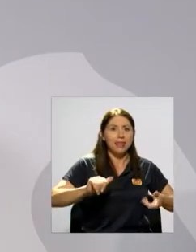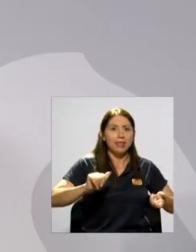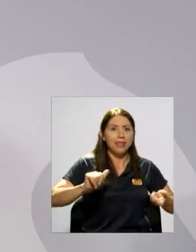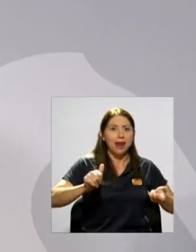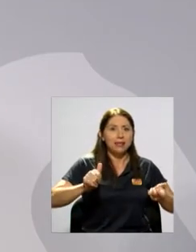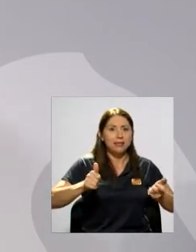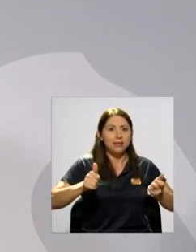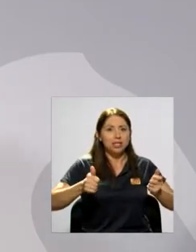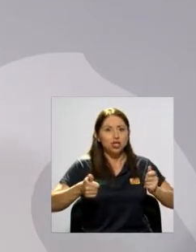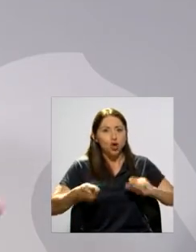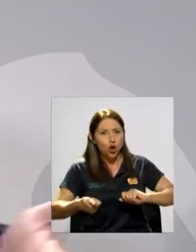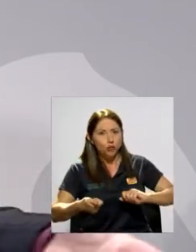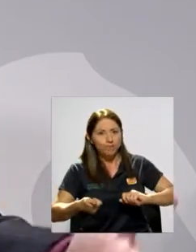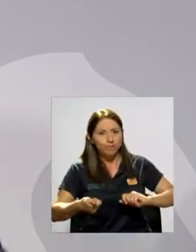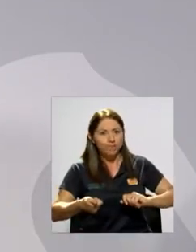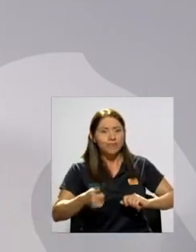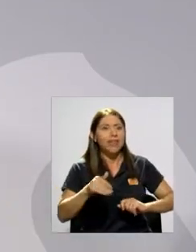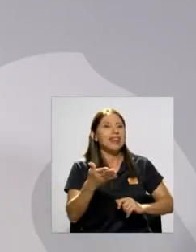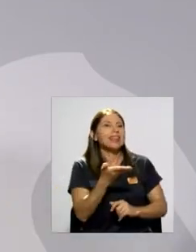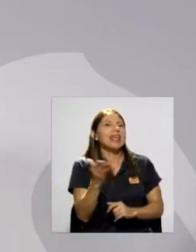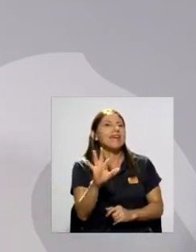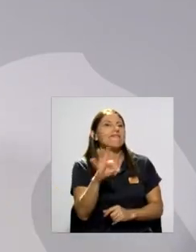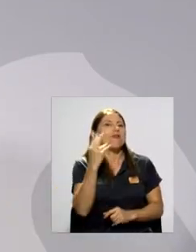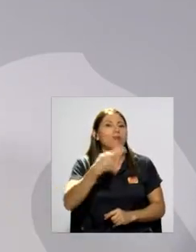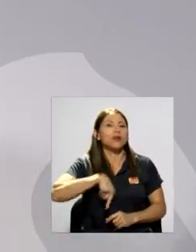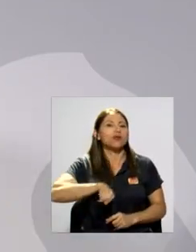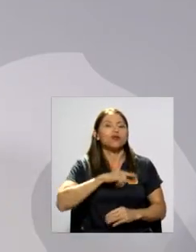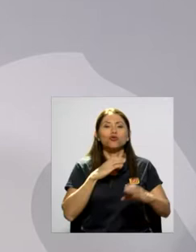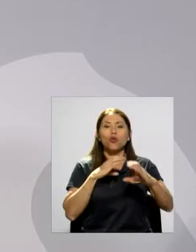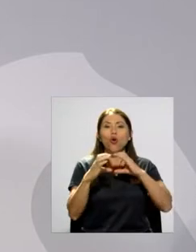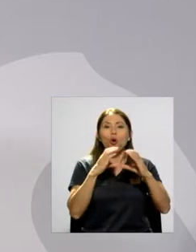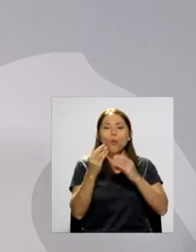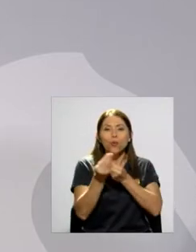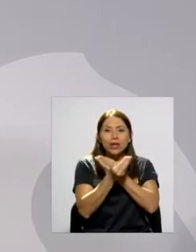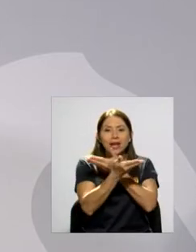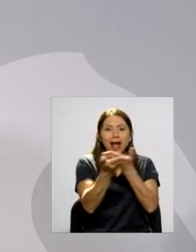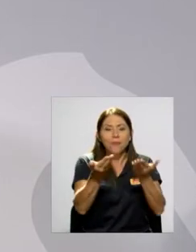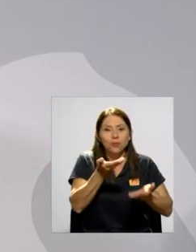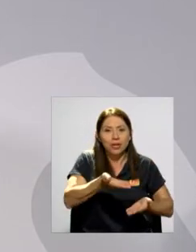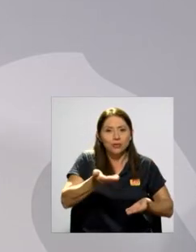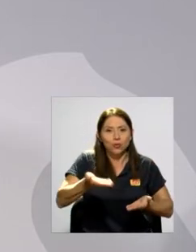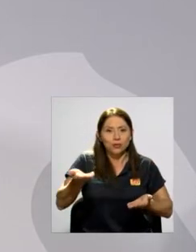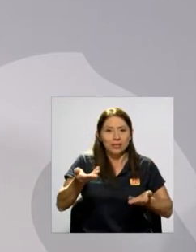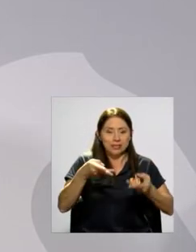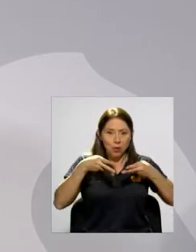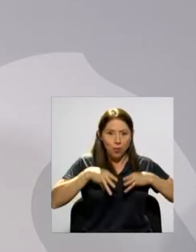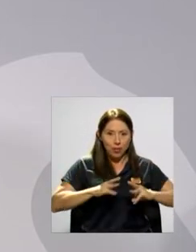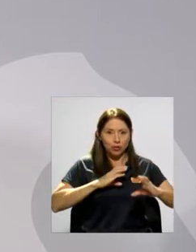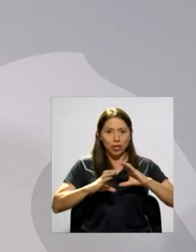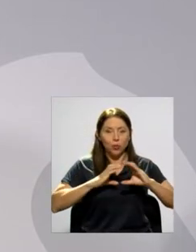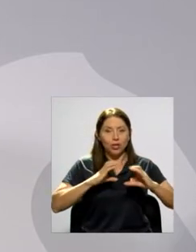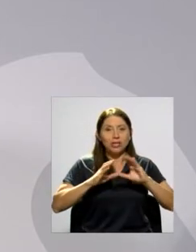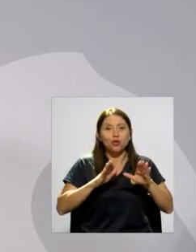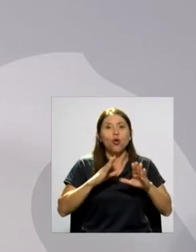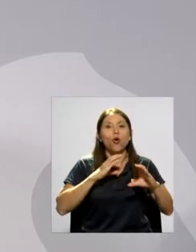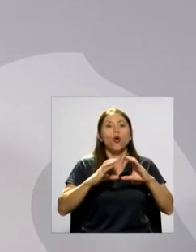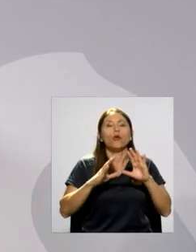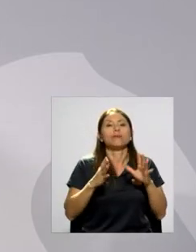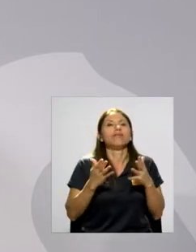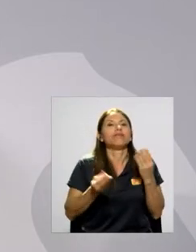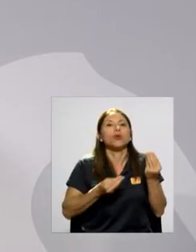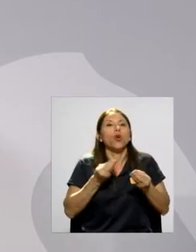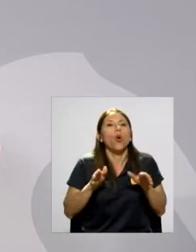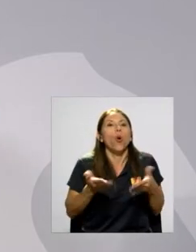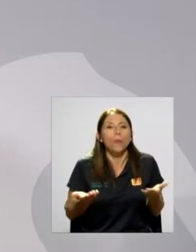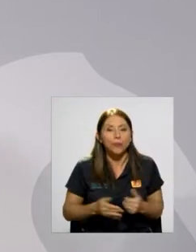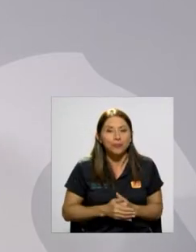De la forma en que comunicamos las cosas o que los medios comunican las cosas. Antes se publicaba una noticia